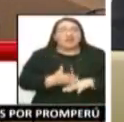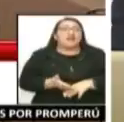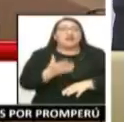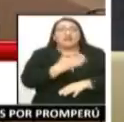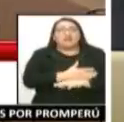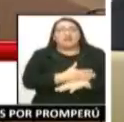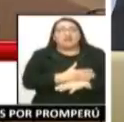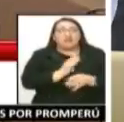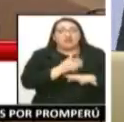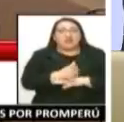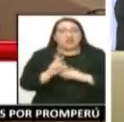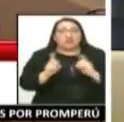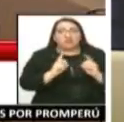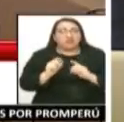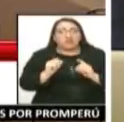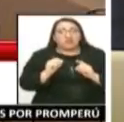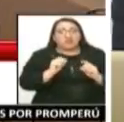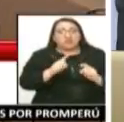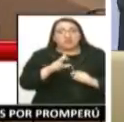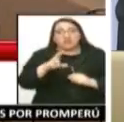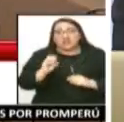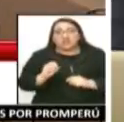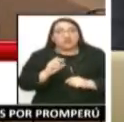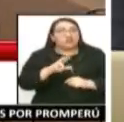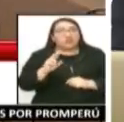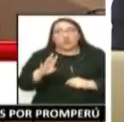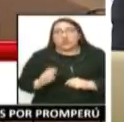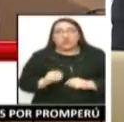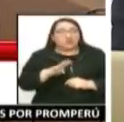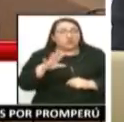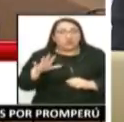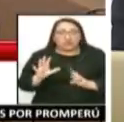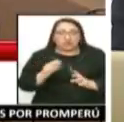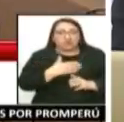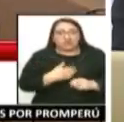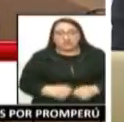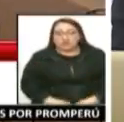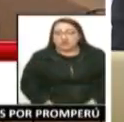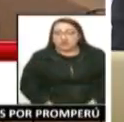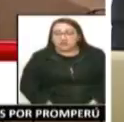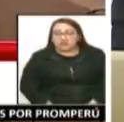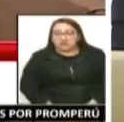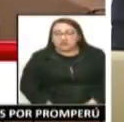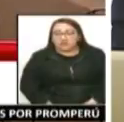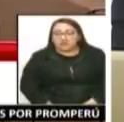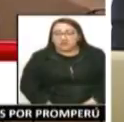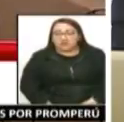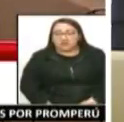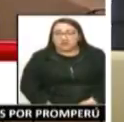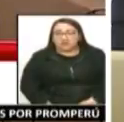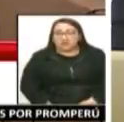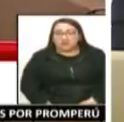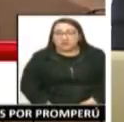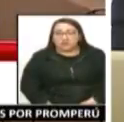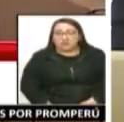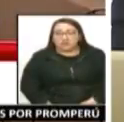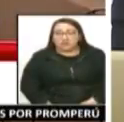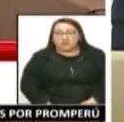representen más gasto público. Lo que dijo Marco Arana es precisamente que pues este debate es